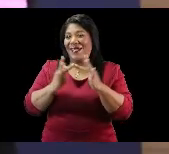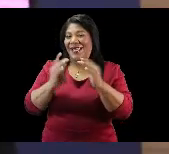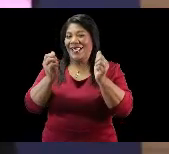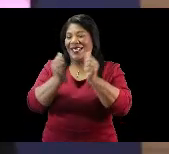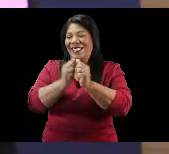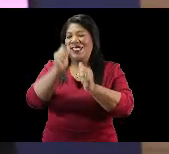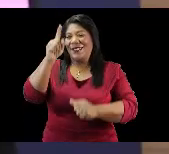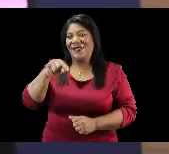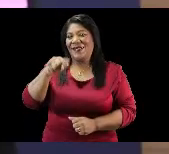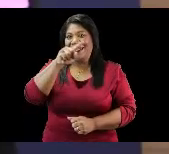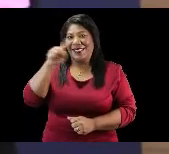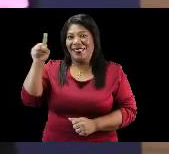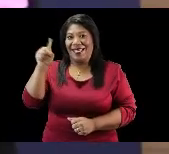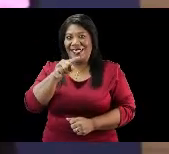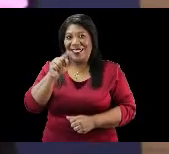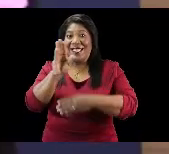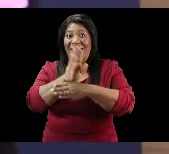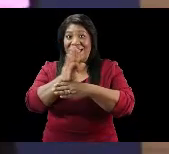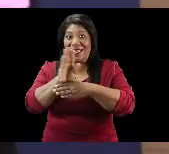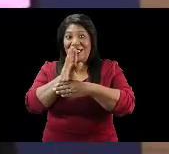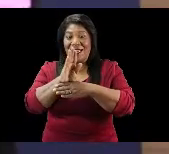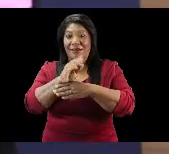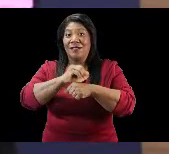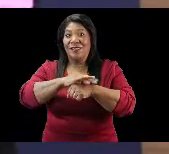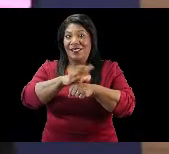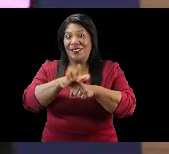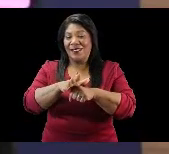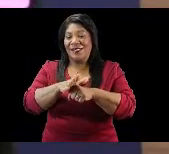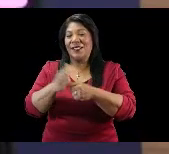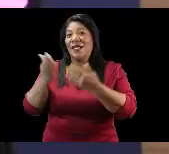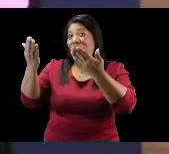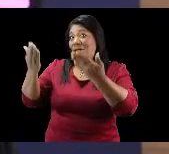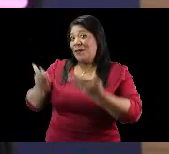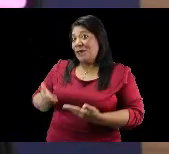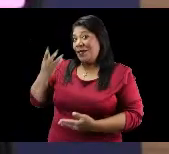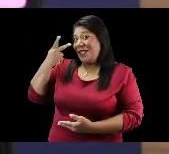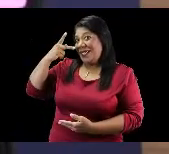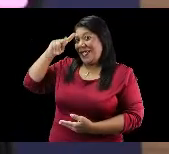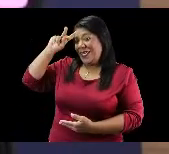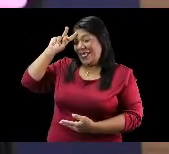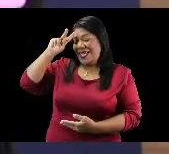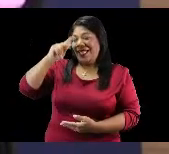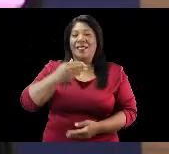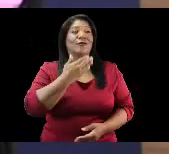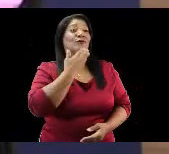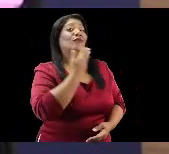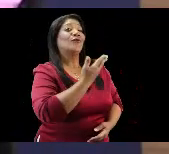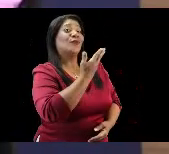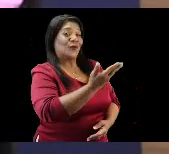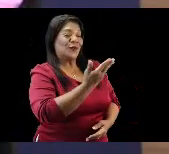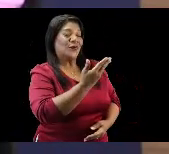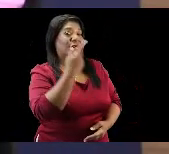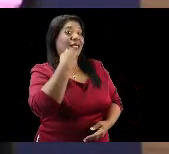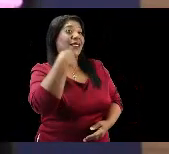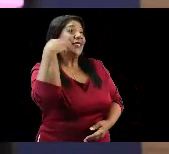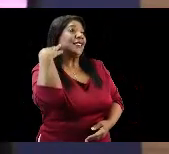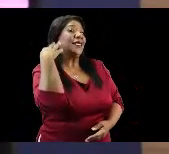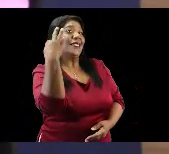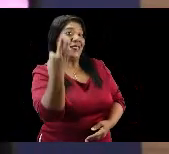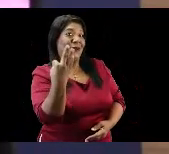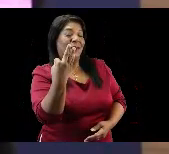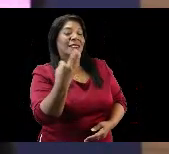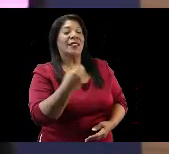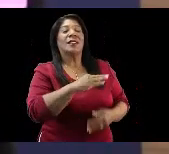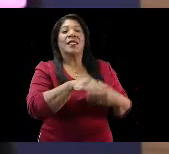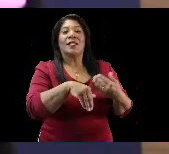Conéctate con la Estrella en Panamá. Bienvenida, licenciada Carla. Y gracias por el